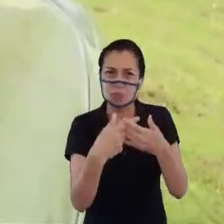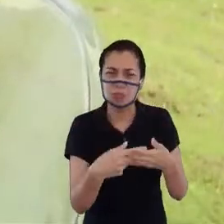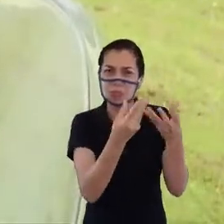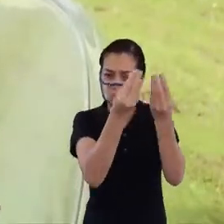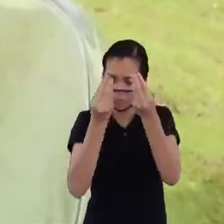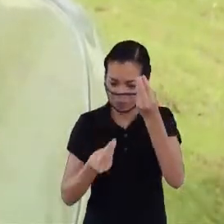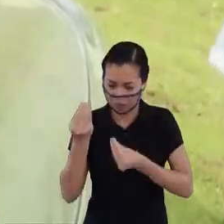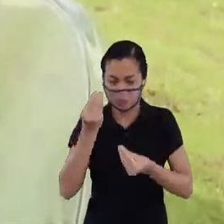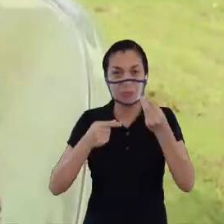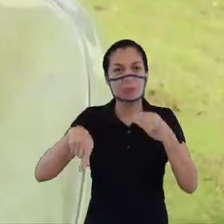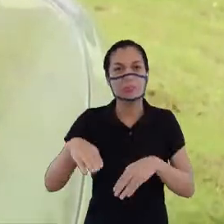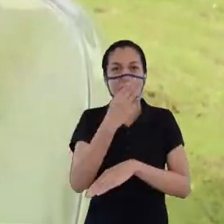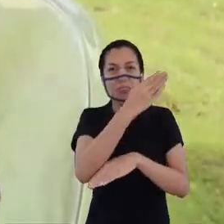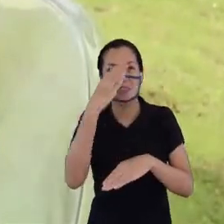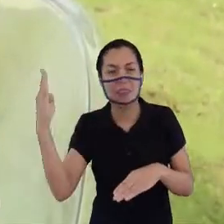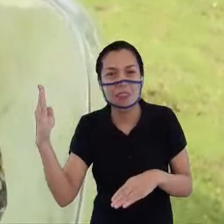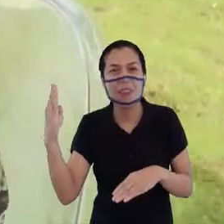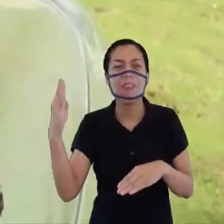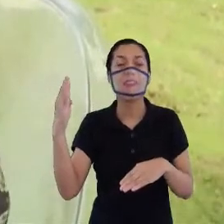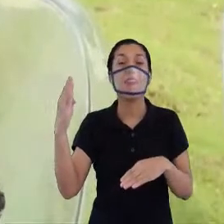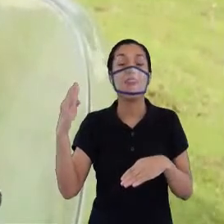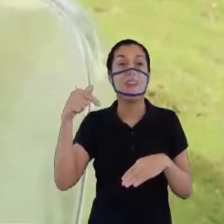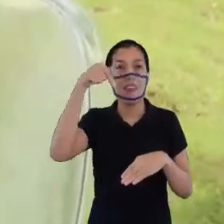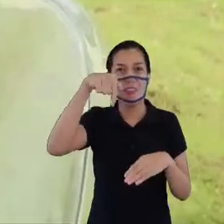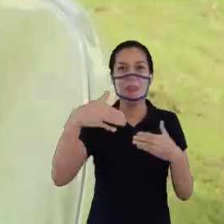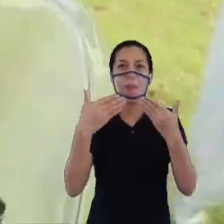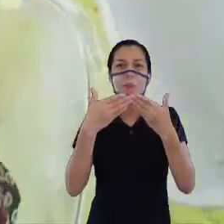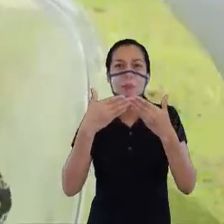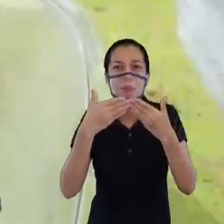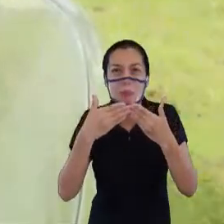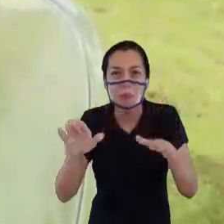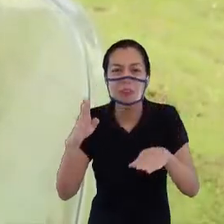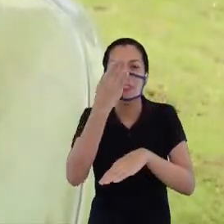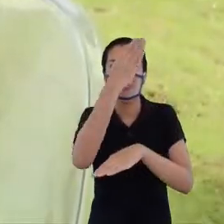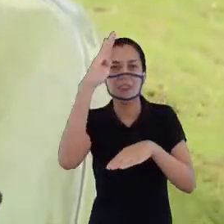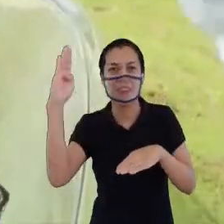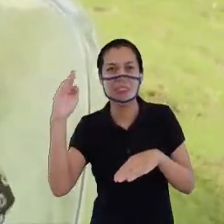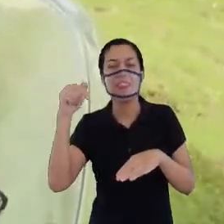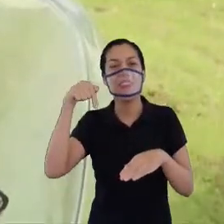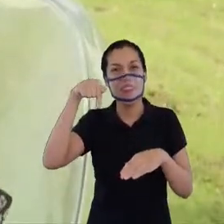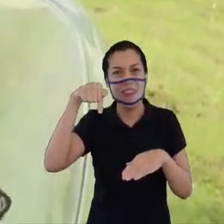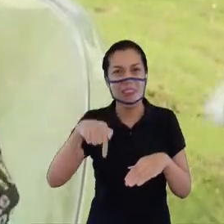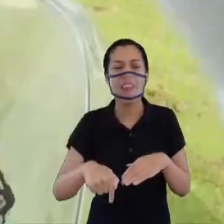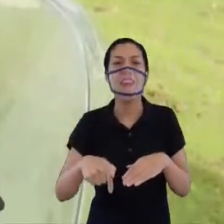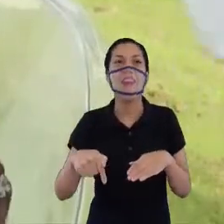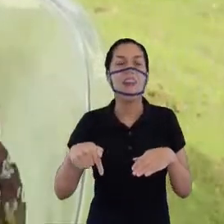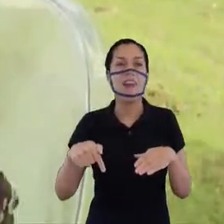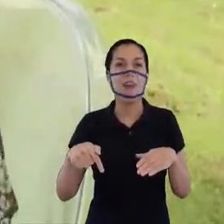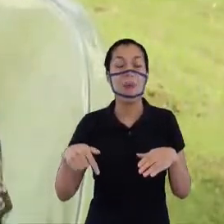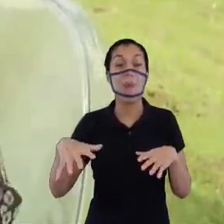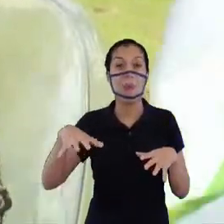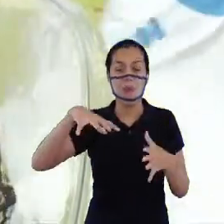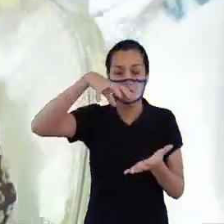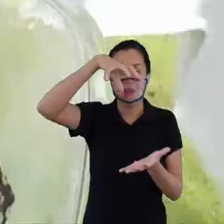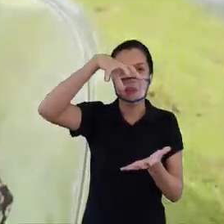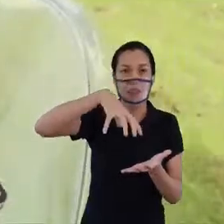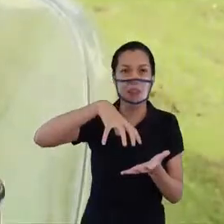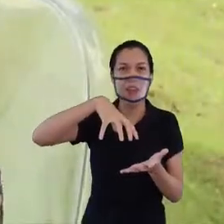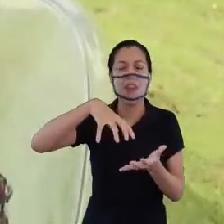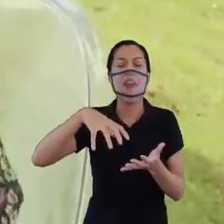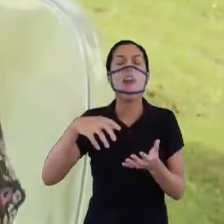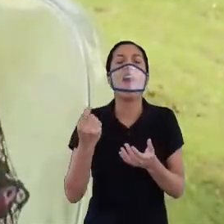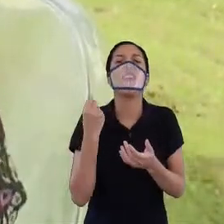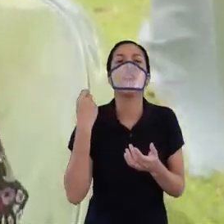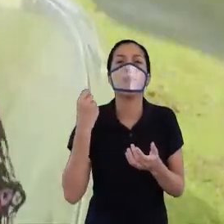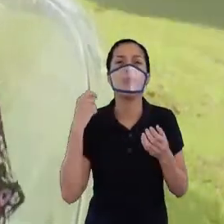nos ha permitido ser anfitriones de los eventos más grandes a nivel nacional e internacional. Tuvimos la asamblea del BID, no la